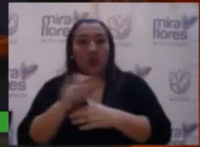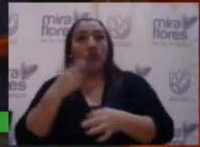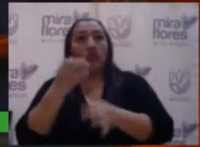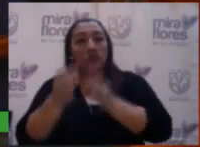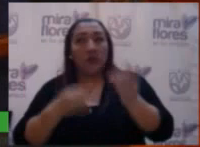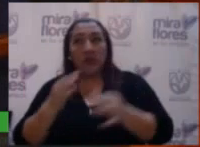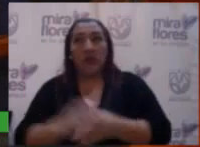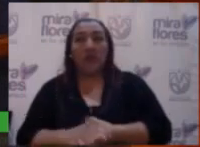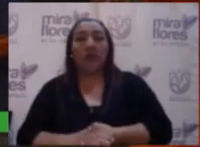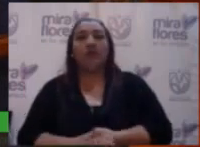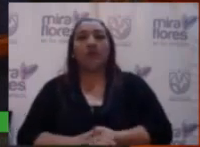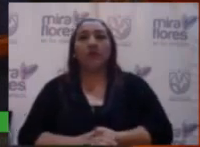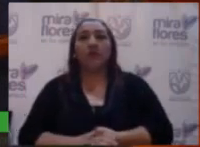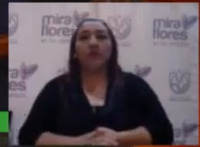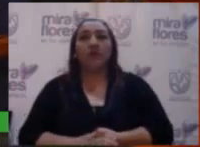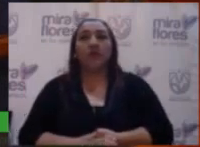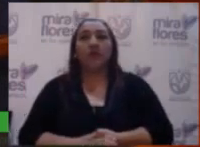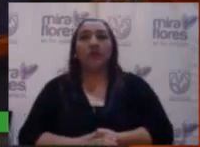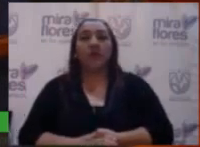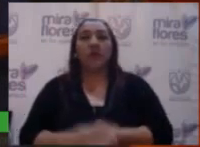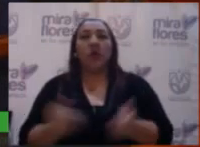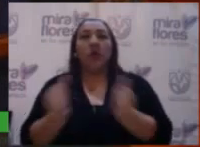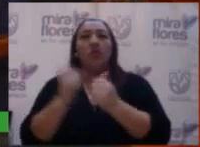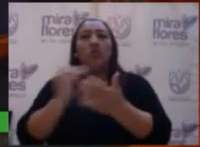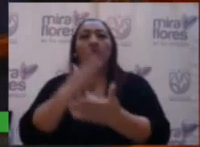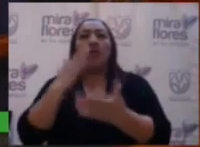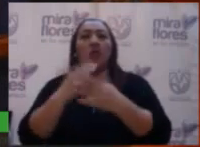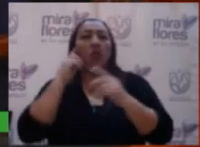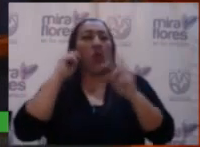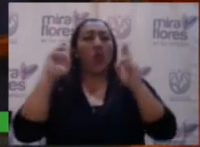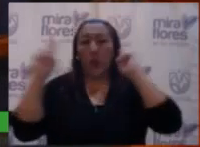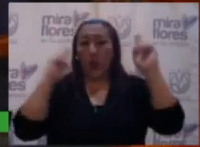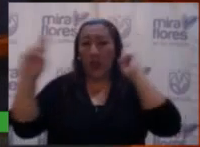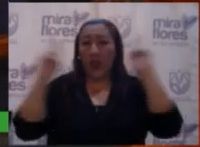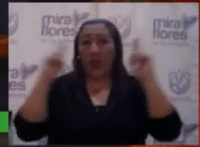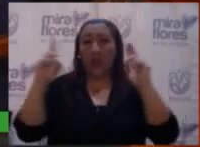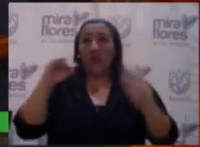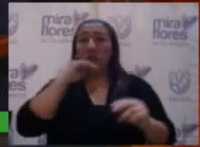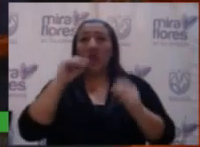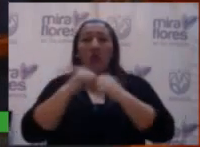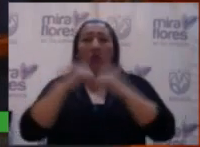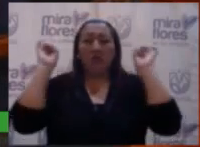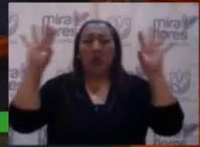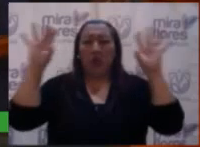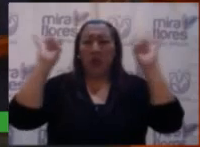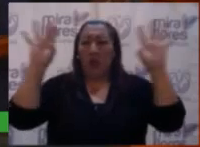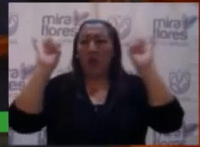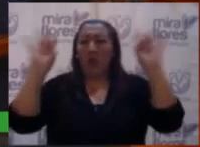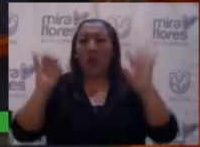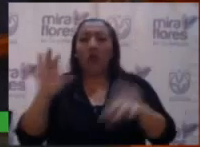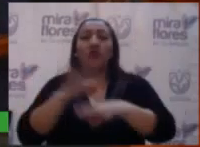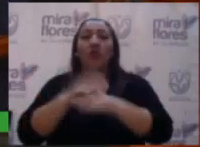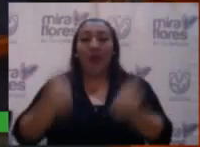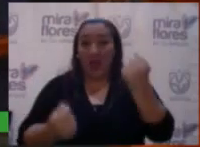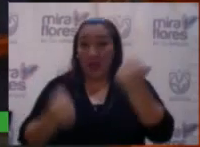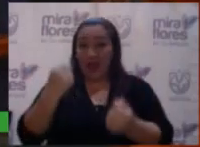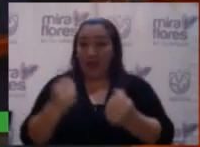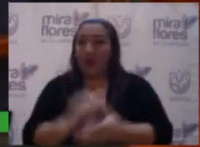que estábamos perdiendo la batalla contra los ruidos molestos en cuanto a las alarmas de los vehículos